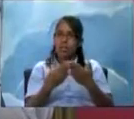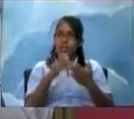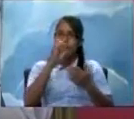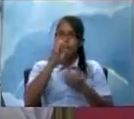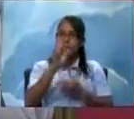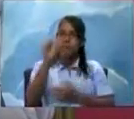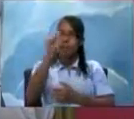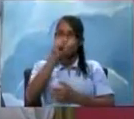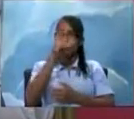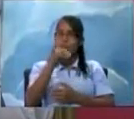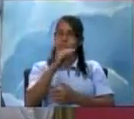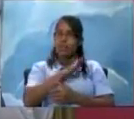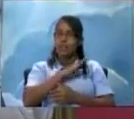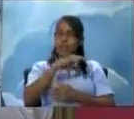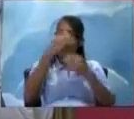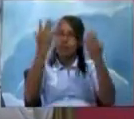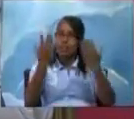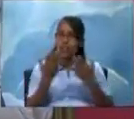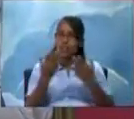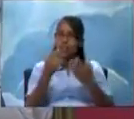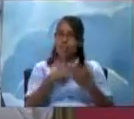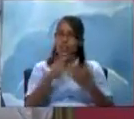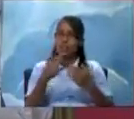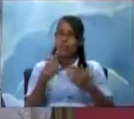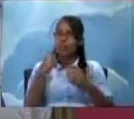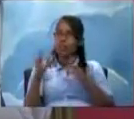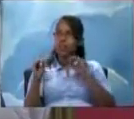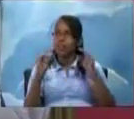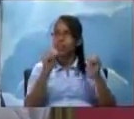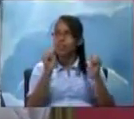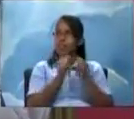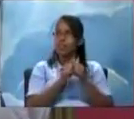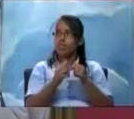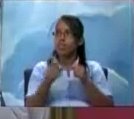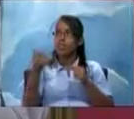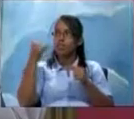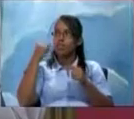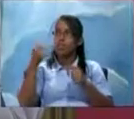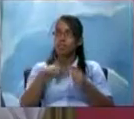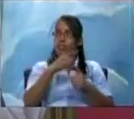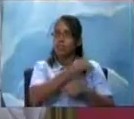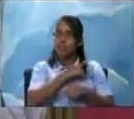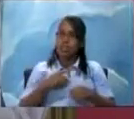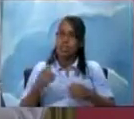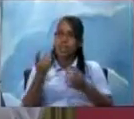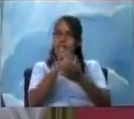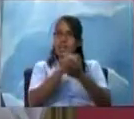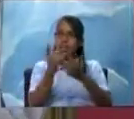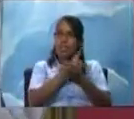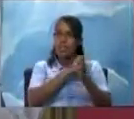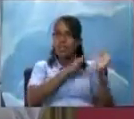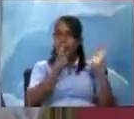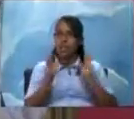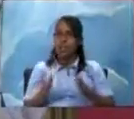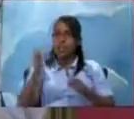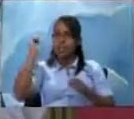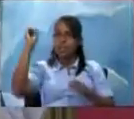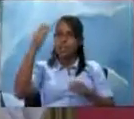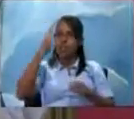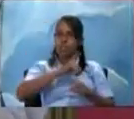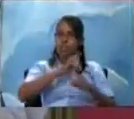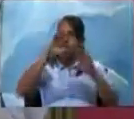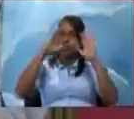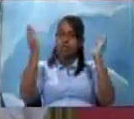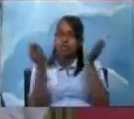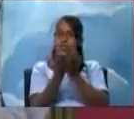Edra, compramos una Biblia que me las envió, fui yo que hablé varias veces por teléfono, mi deseo de montar una librería cristiana, Luz